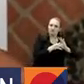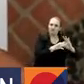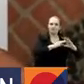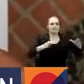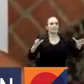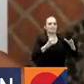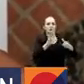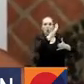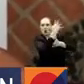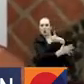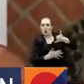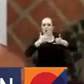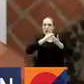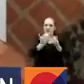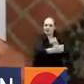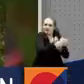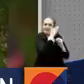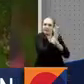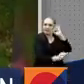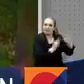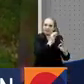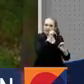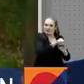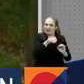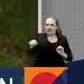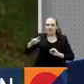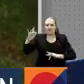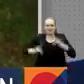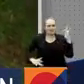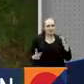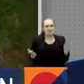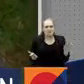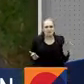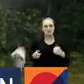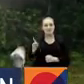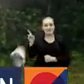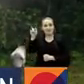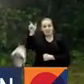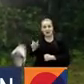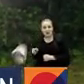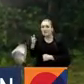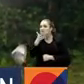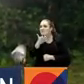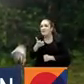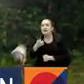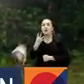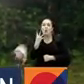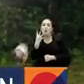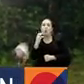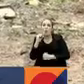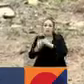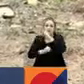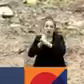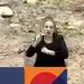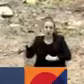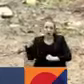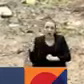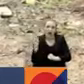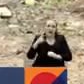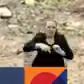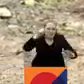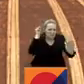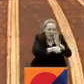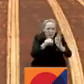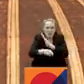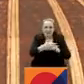y bienes de todos los colombianos. Alias Fabián llevaba 4 décadas delinquiendo en el país y era acusado de asesinatos, secuestros y reclutamiento